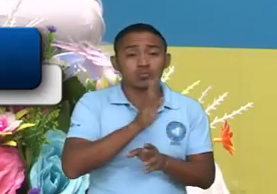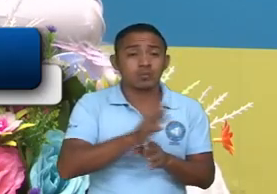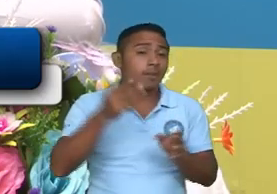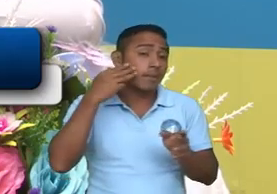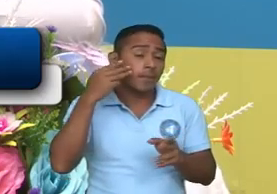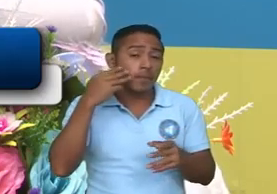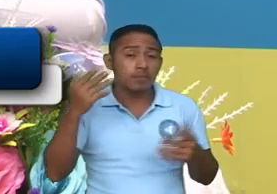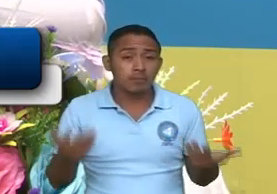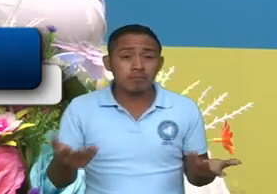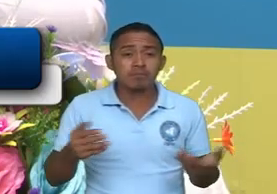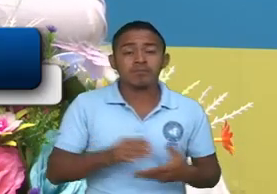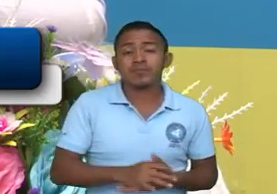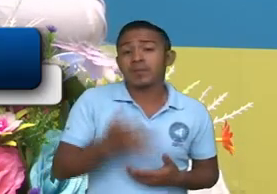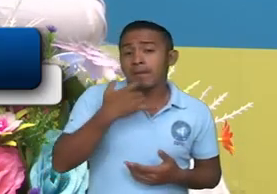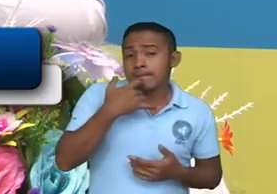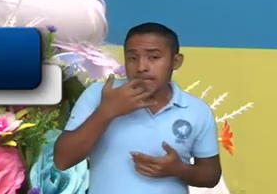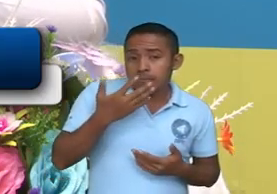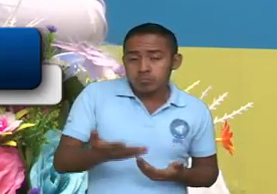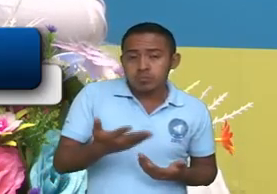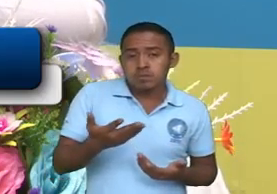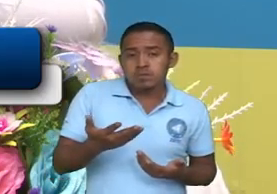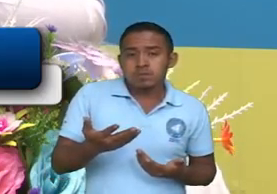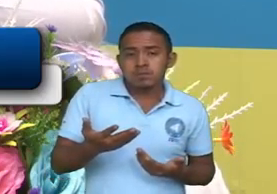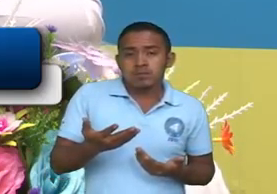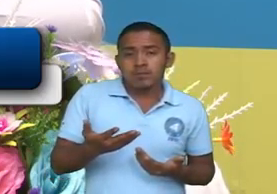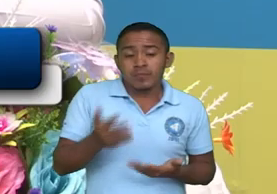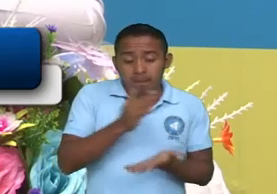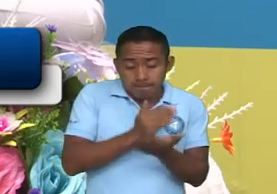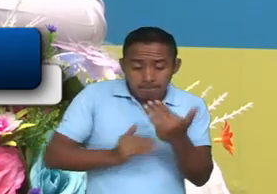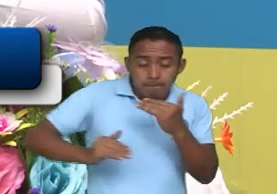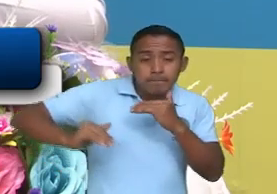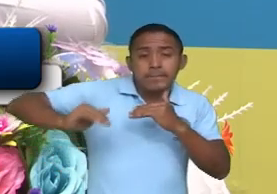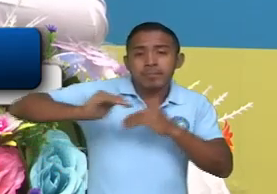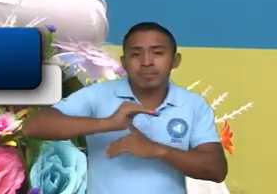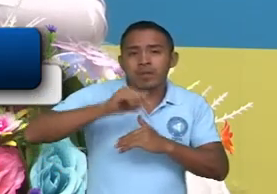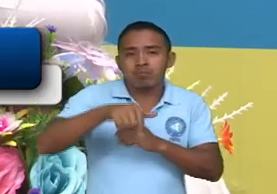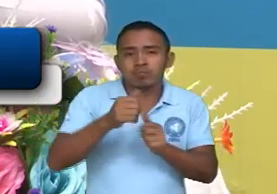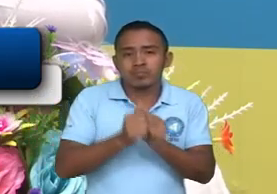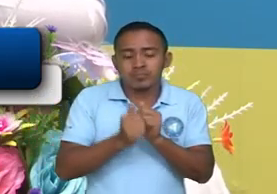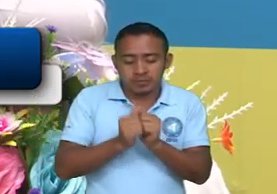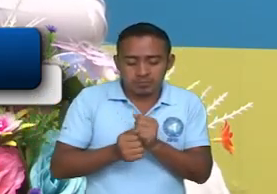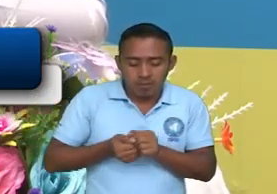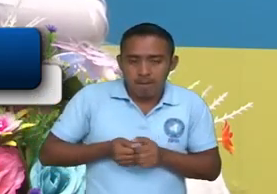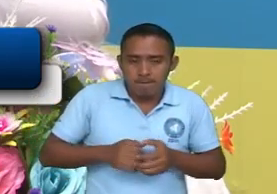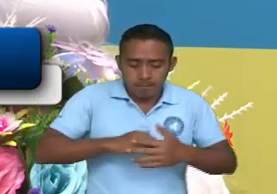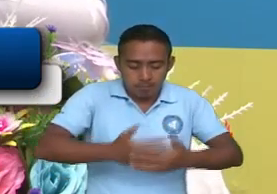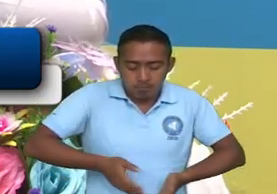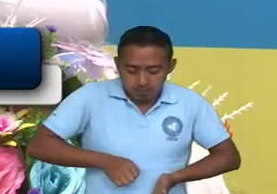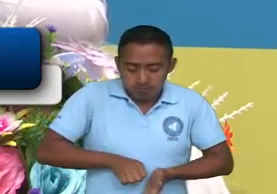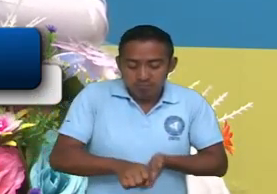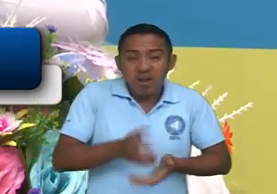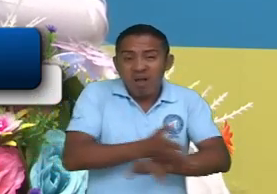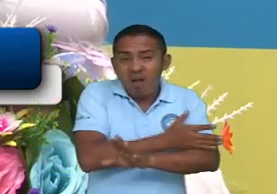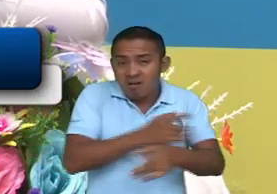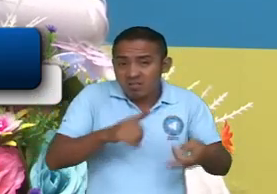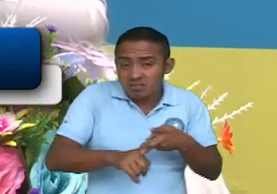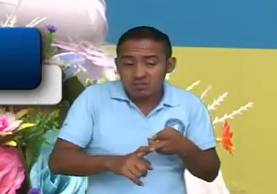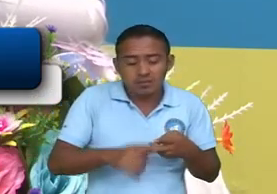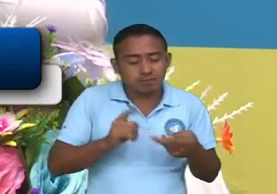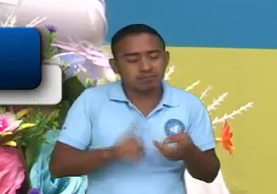refiere directamente a la mamá, que puede afectar al bebé? En el caso del alcoholismo y de las drogas, sí